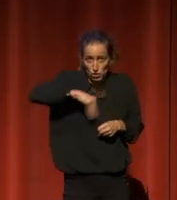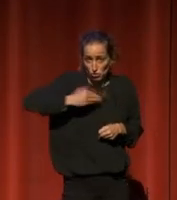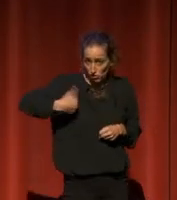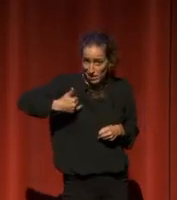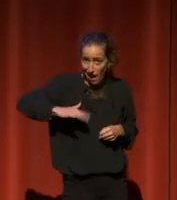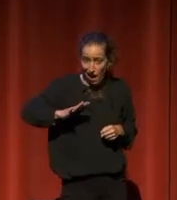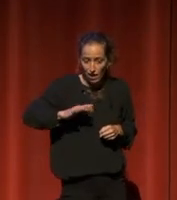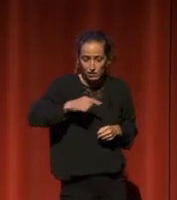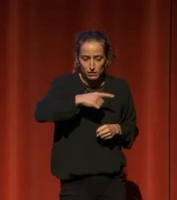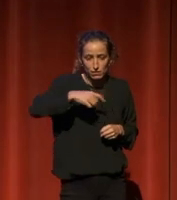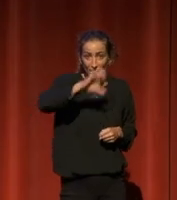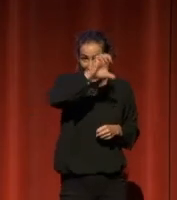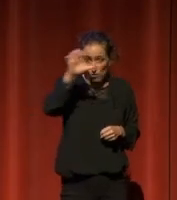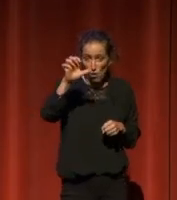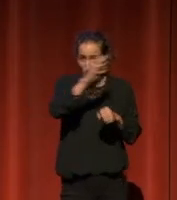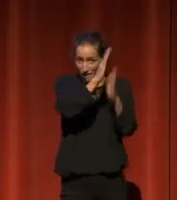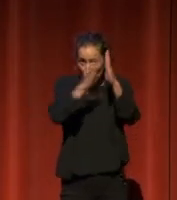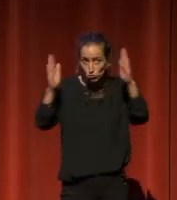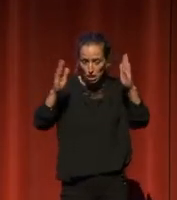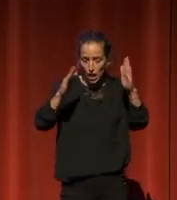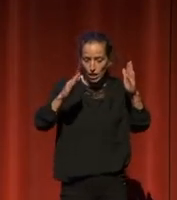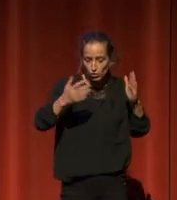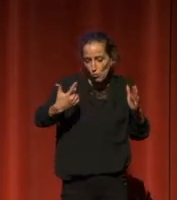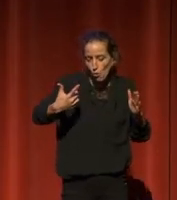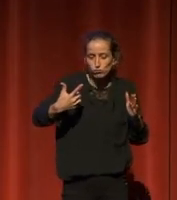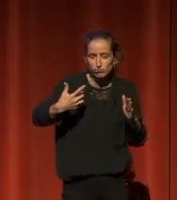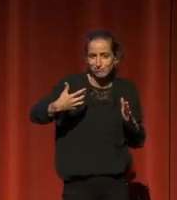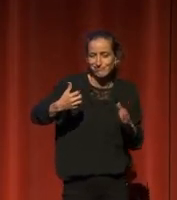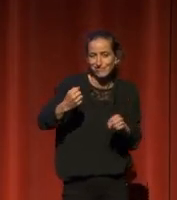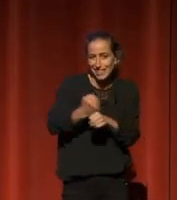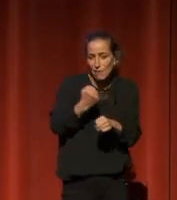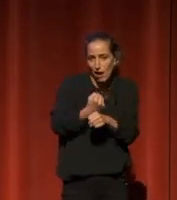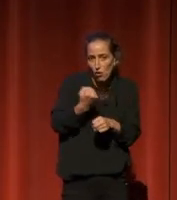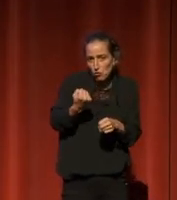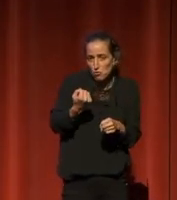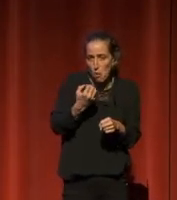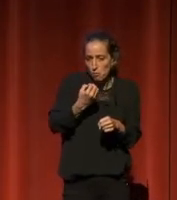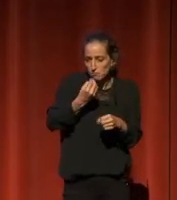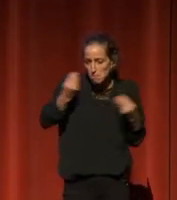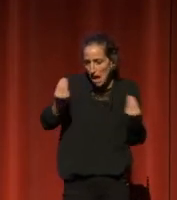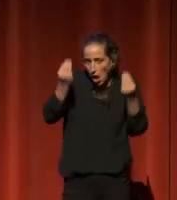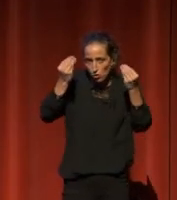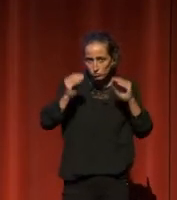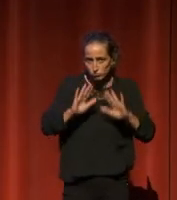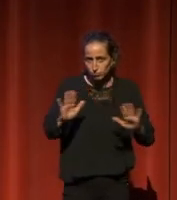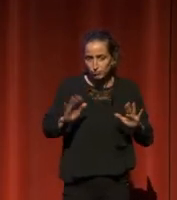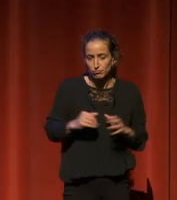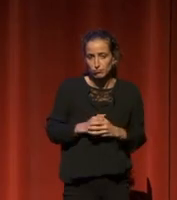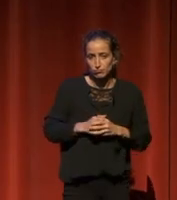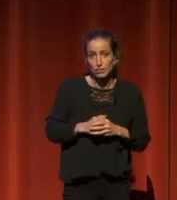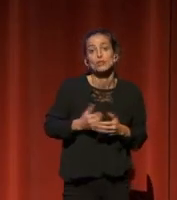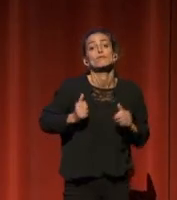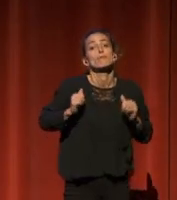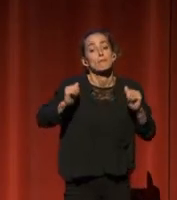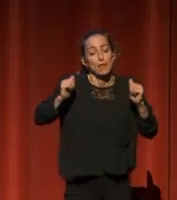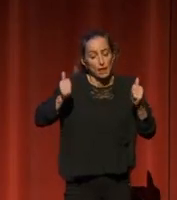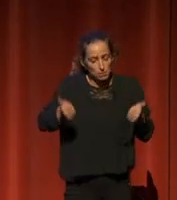bibliotecas en Europa es por eso que hemos dicho que vamos a empezar a trabajar